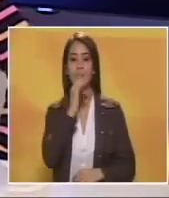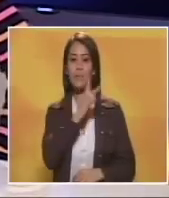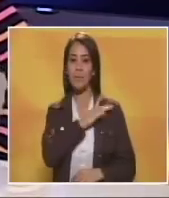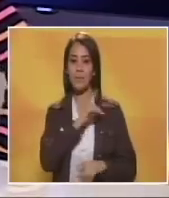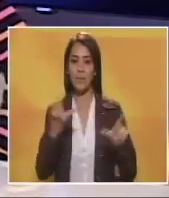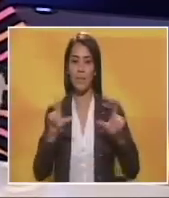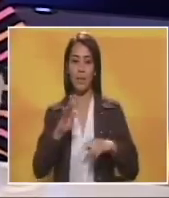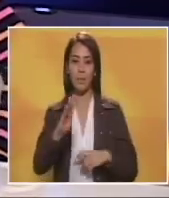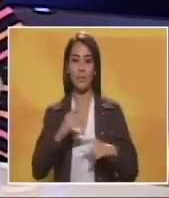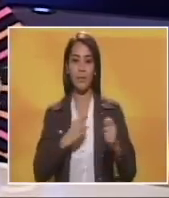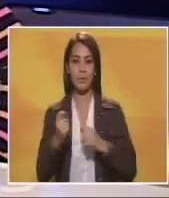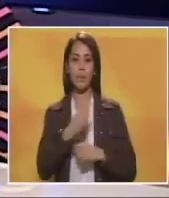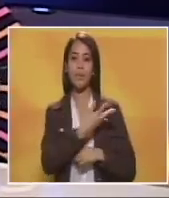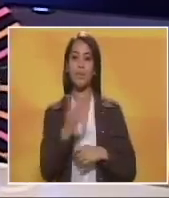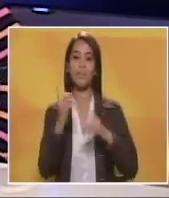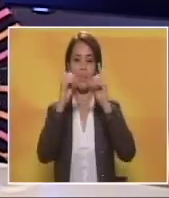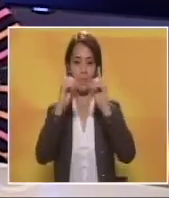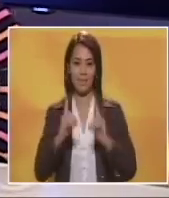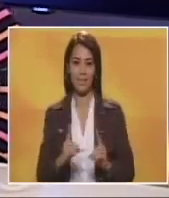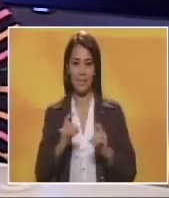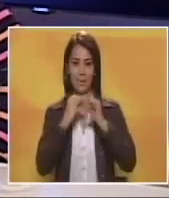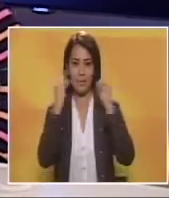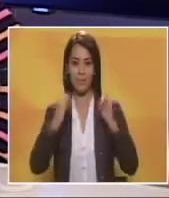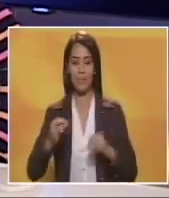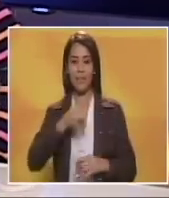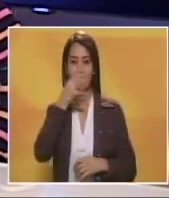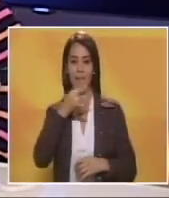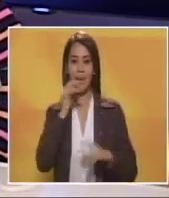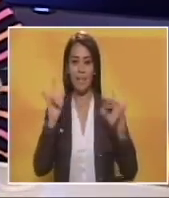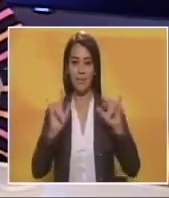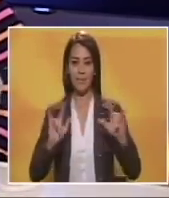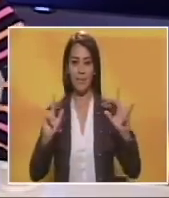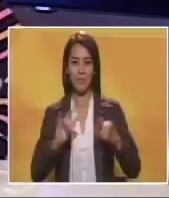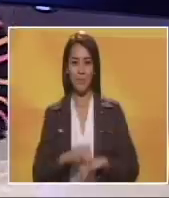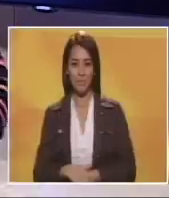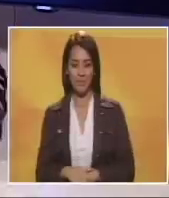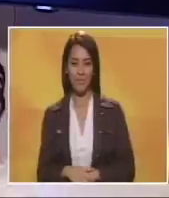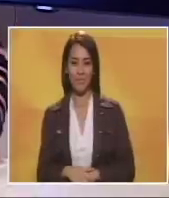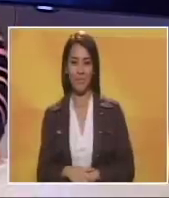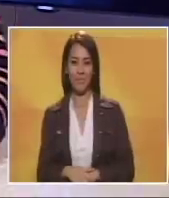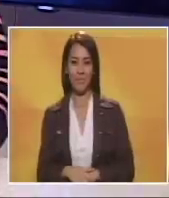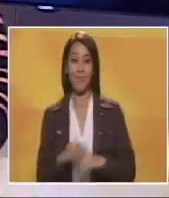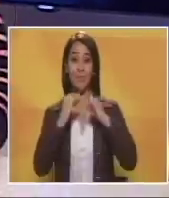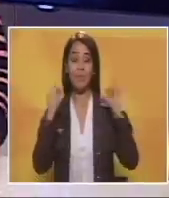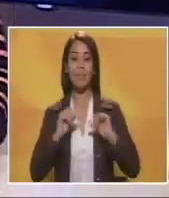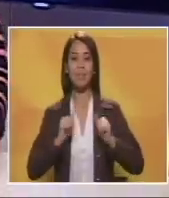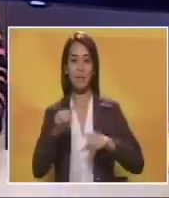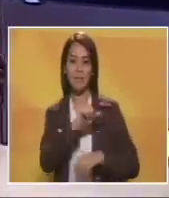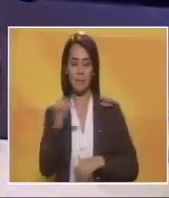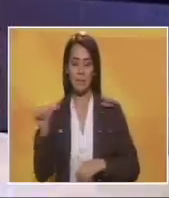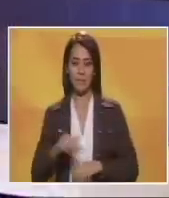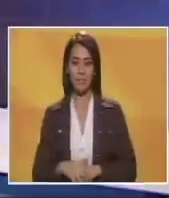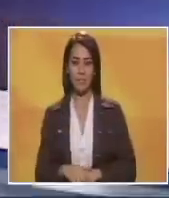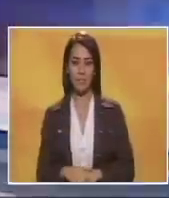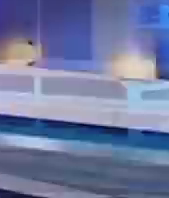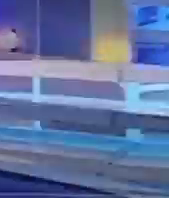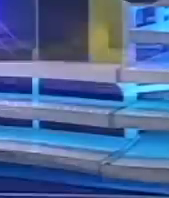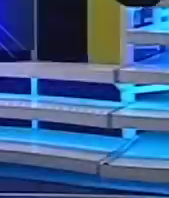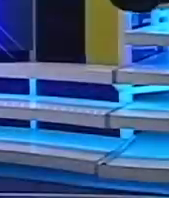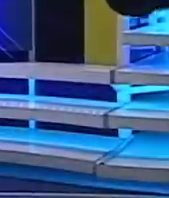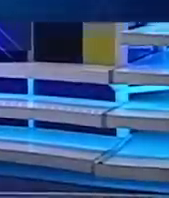Noticiero Venevisión. Recuerden, Noticiero Venevisión, Canal 4, reporta. Ustedes deciden. A todos, feliz inicio de semana y muy buenas tardes.